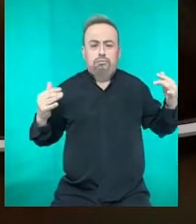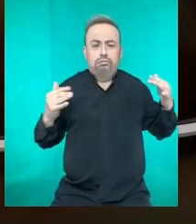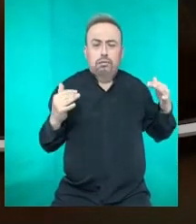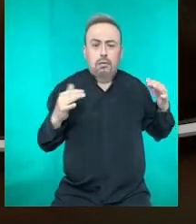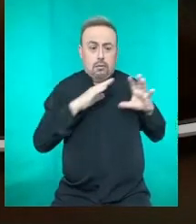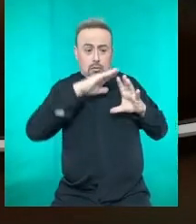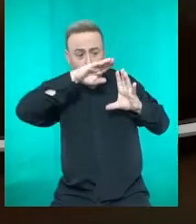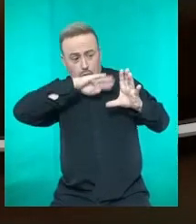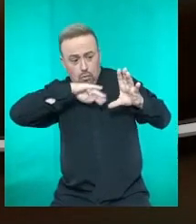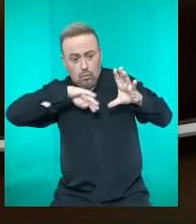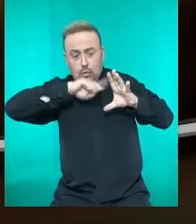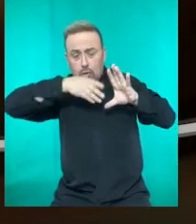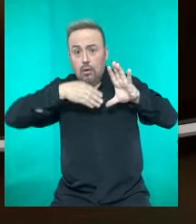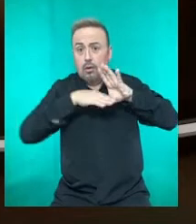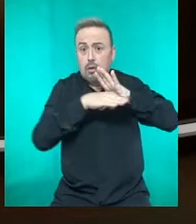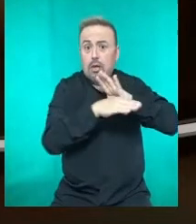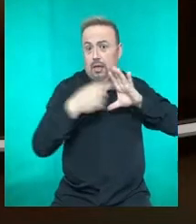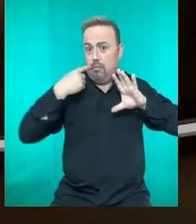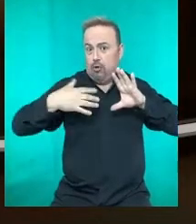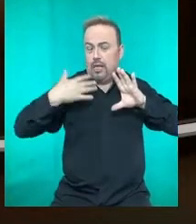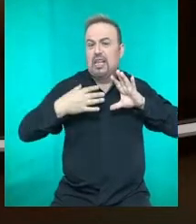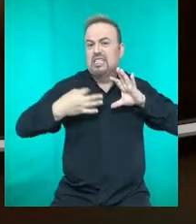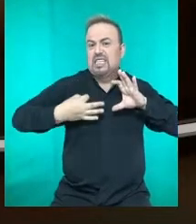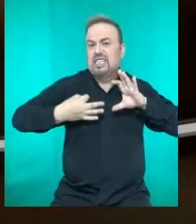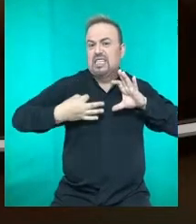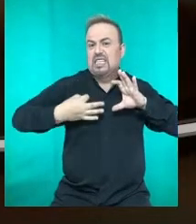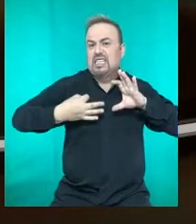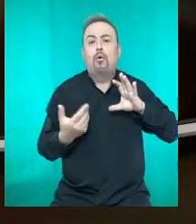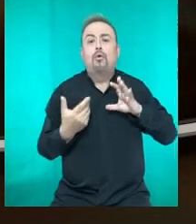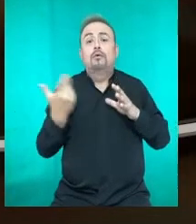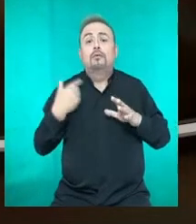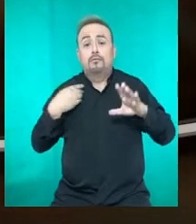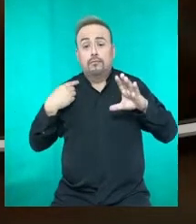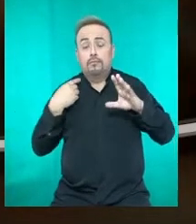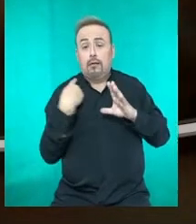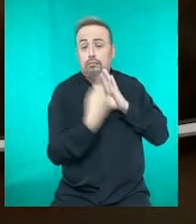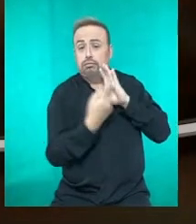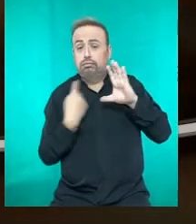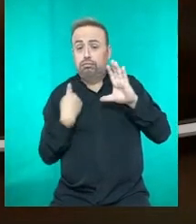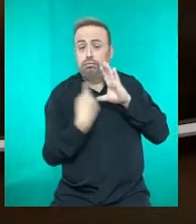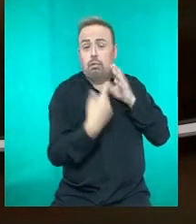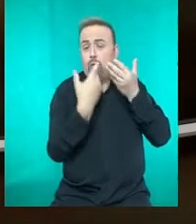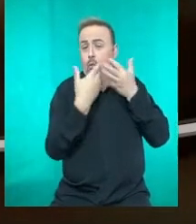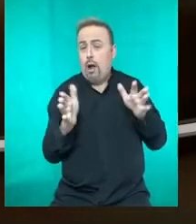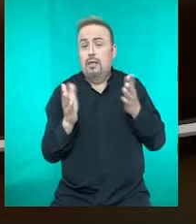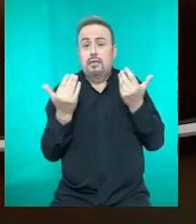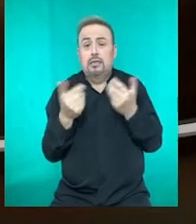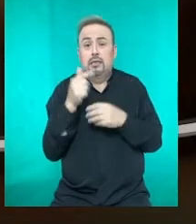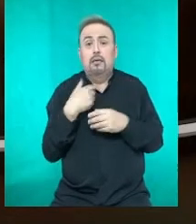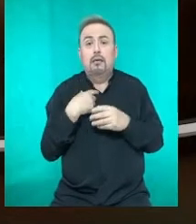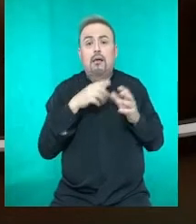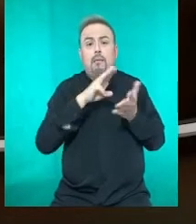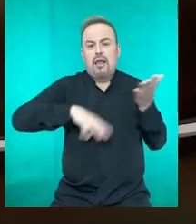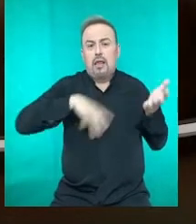el túnel, es importante. En el caso de los buzones de carguío, correa transportadora, toda la infraestructura necesaria para el traspaso de material de